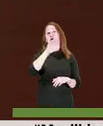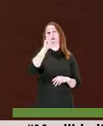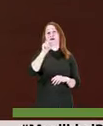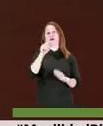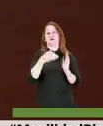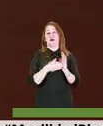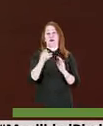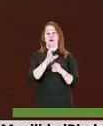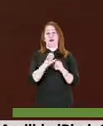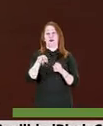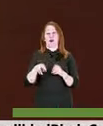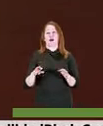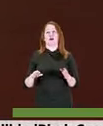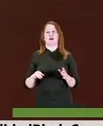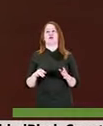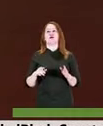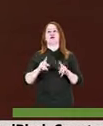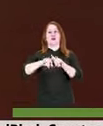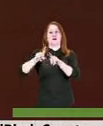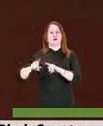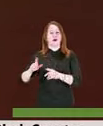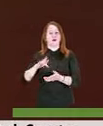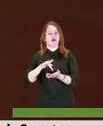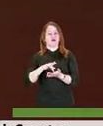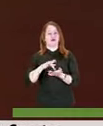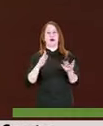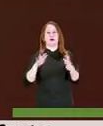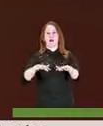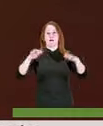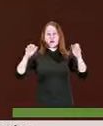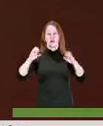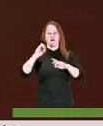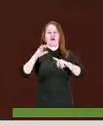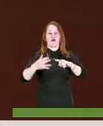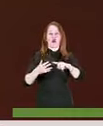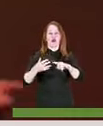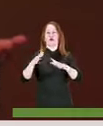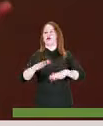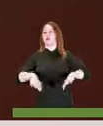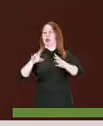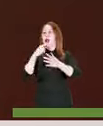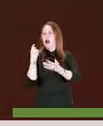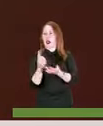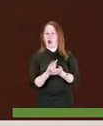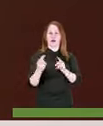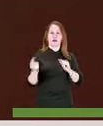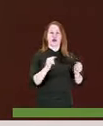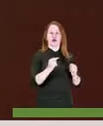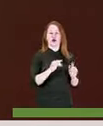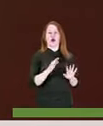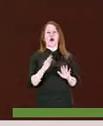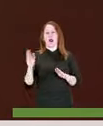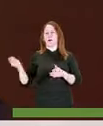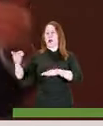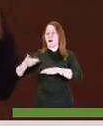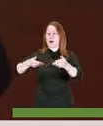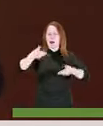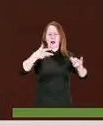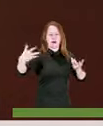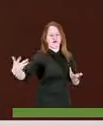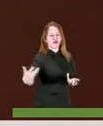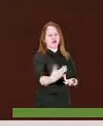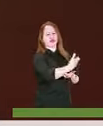diferentes herramientas como Street Mix, como eventos, foros, espacios de discusión. Recogimos todas las ideas y propuestas y las